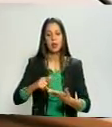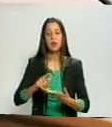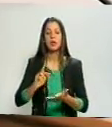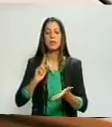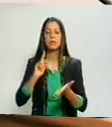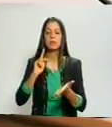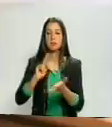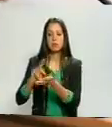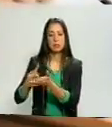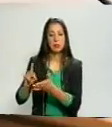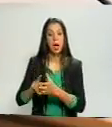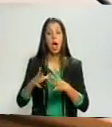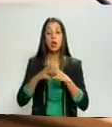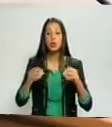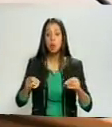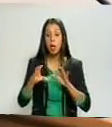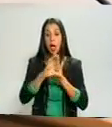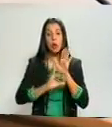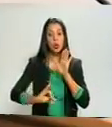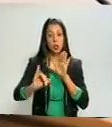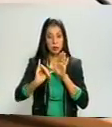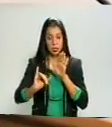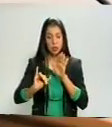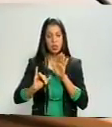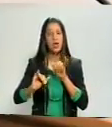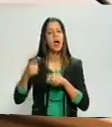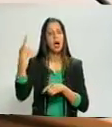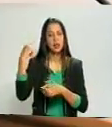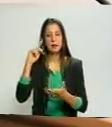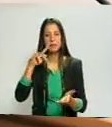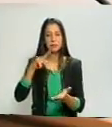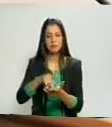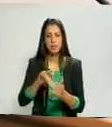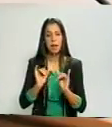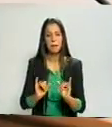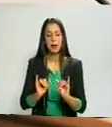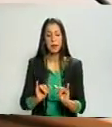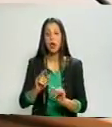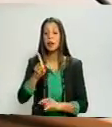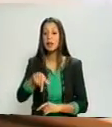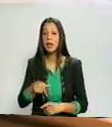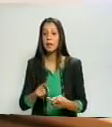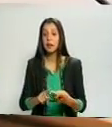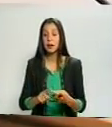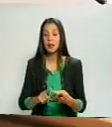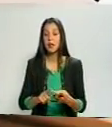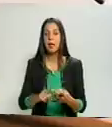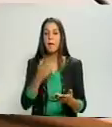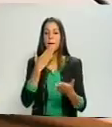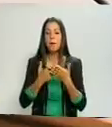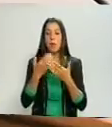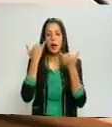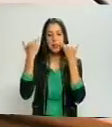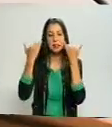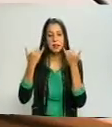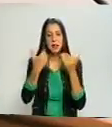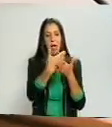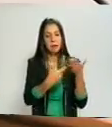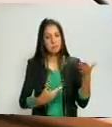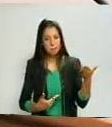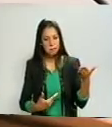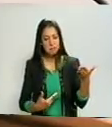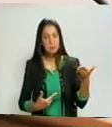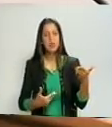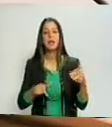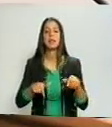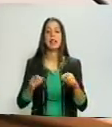de todos y todas las constituyentes que participaron en la misma, así como las propuestas aprobadas y negadas en el